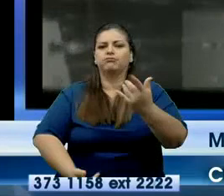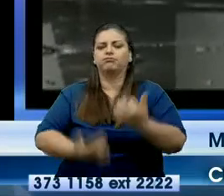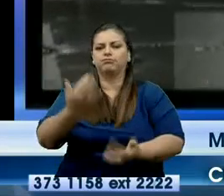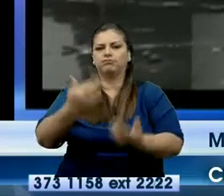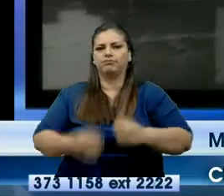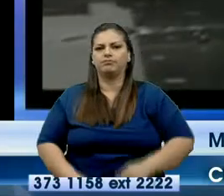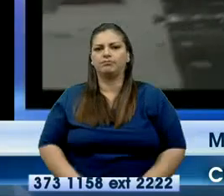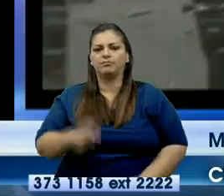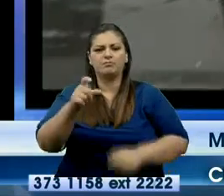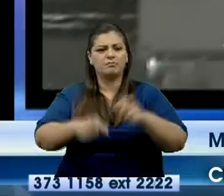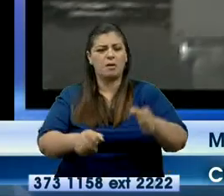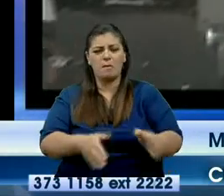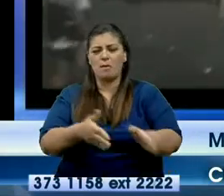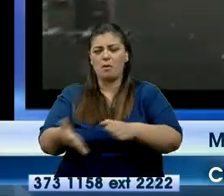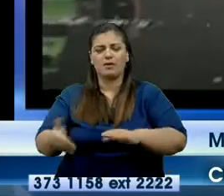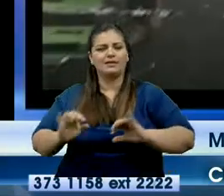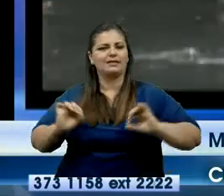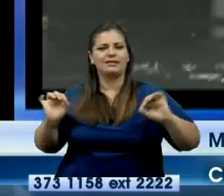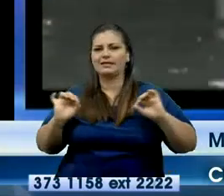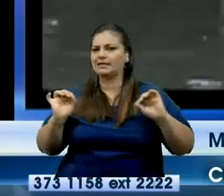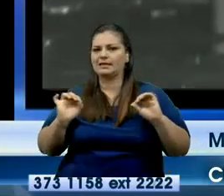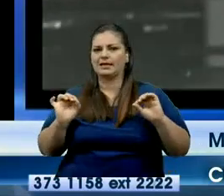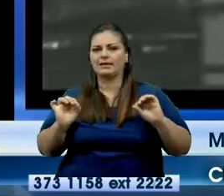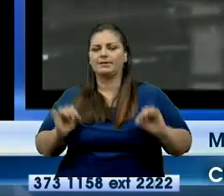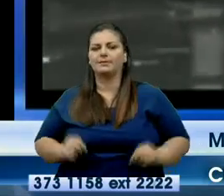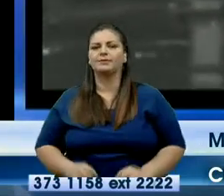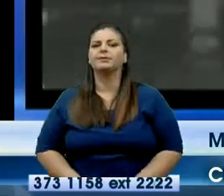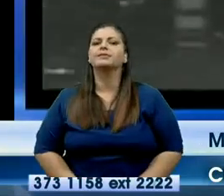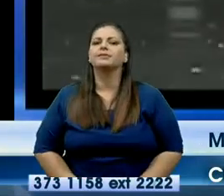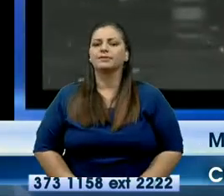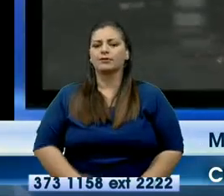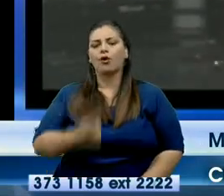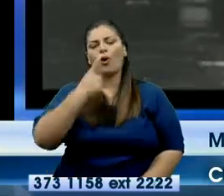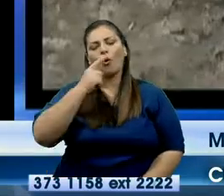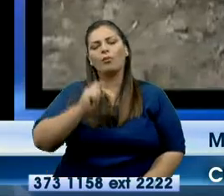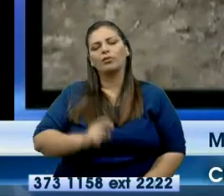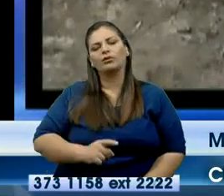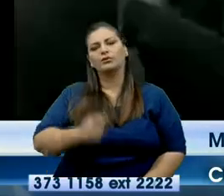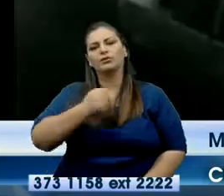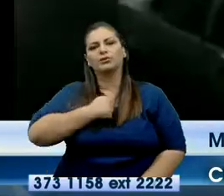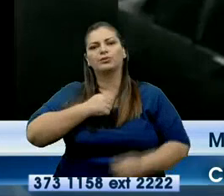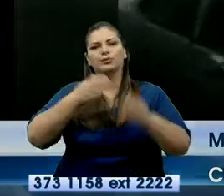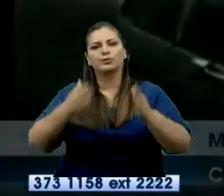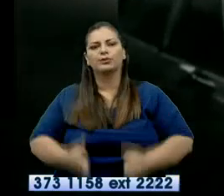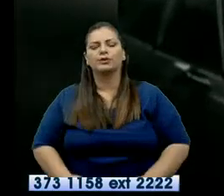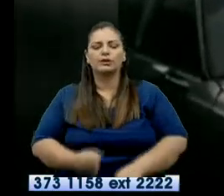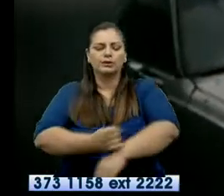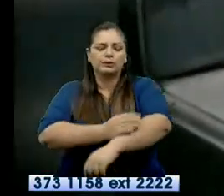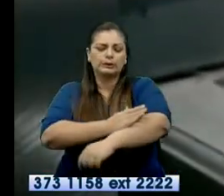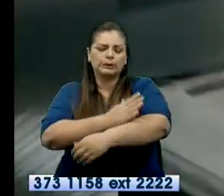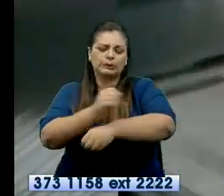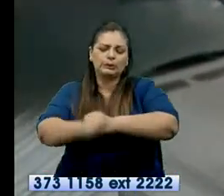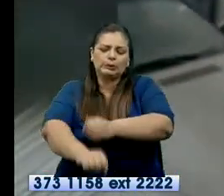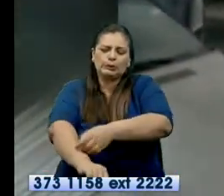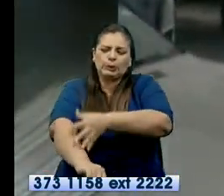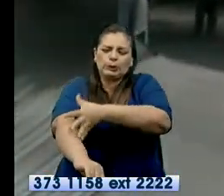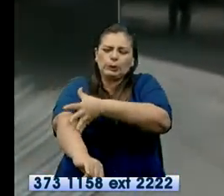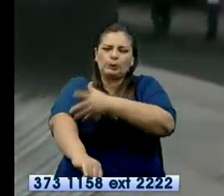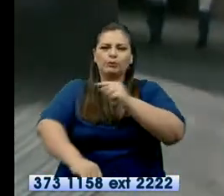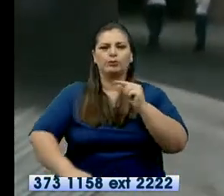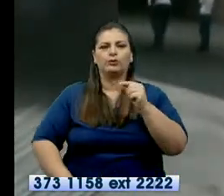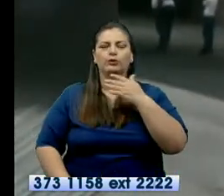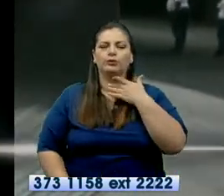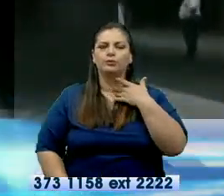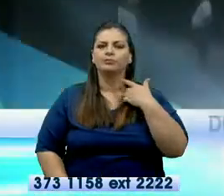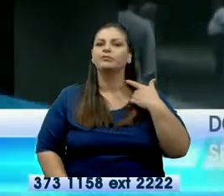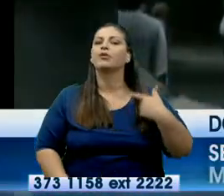víctimas mortales? No, ninguna, solamente lo que es con pequeñas quemaduras el dueño del taller. Y en otro sitio, un video por parte de uno de los habitantes